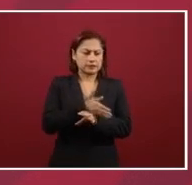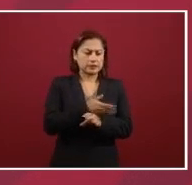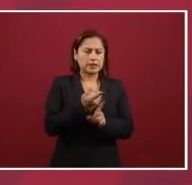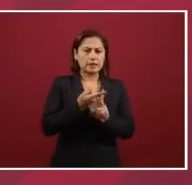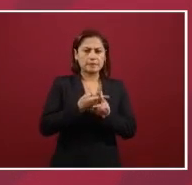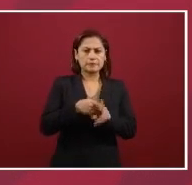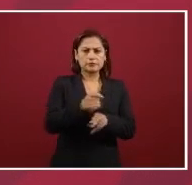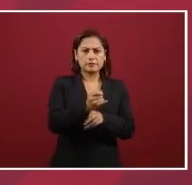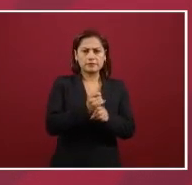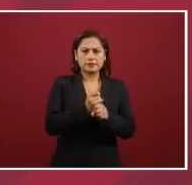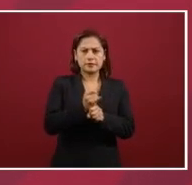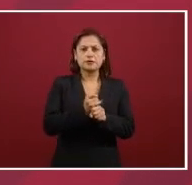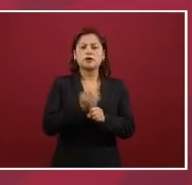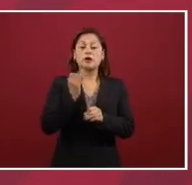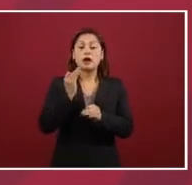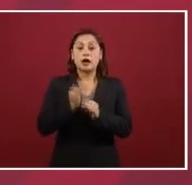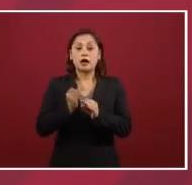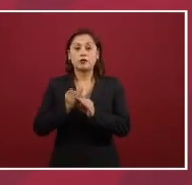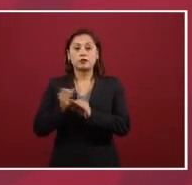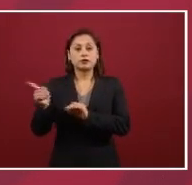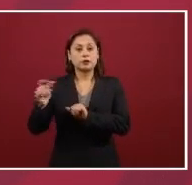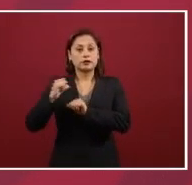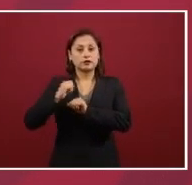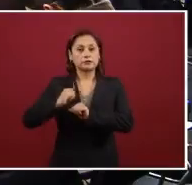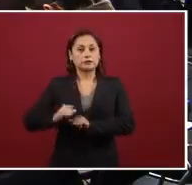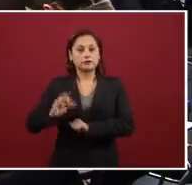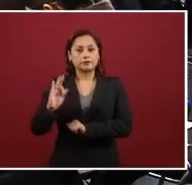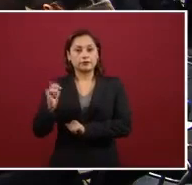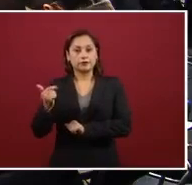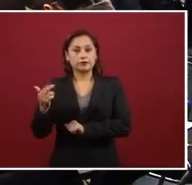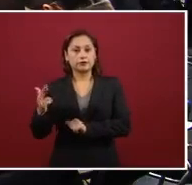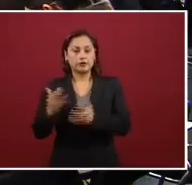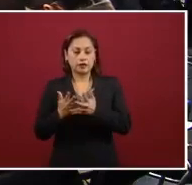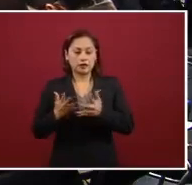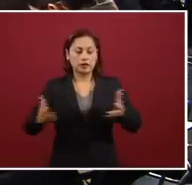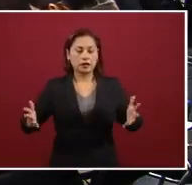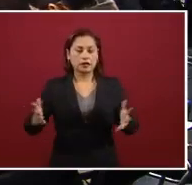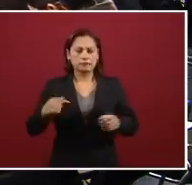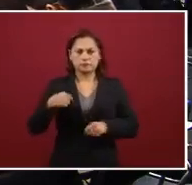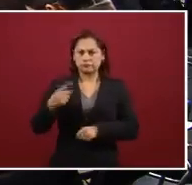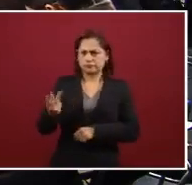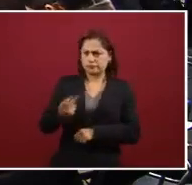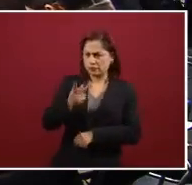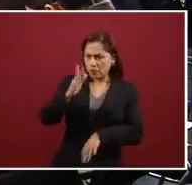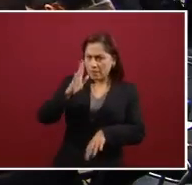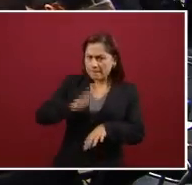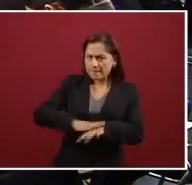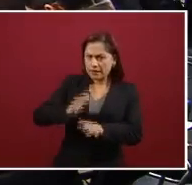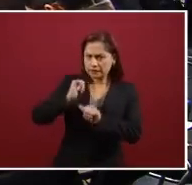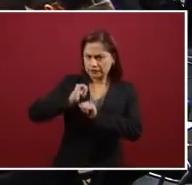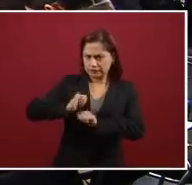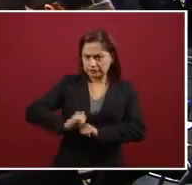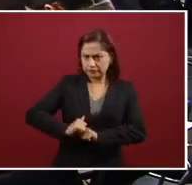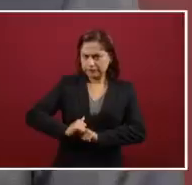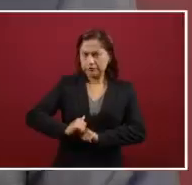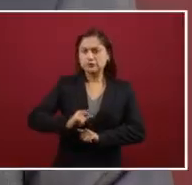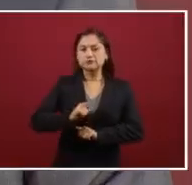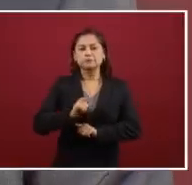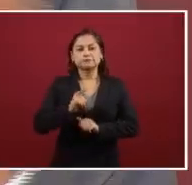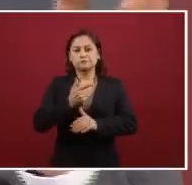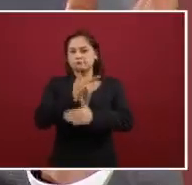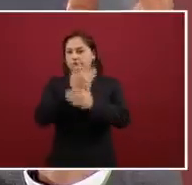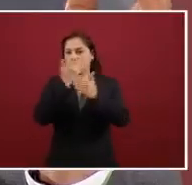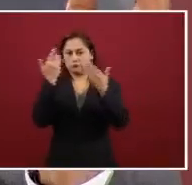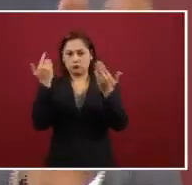amplió. ¿Qué es lo que está haciendo la Fiscalía? Para más funcionarios. No sé exactamente, pero